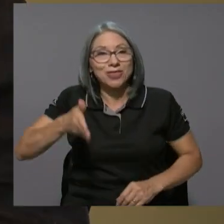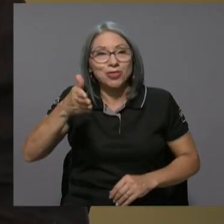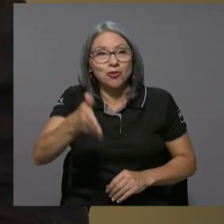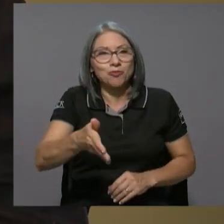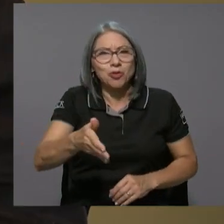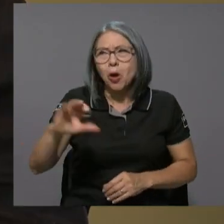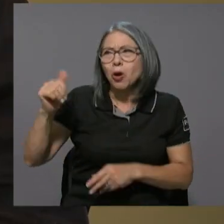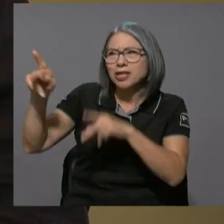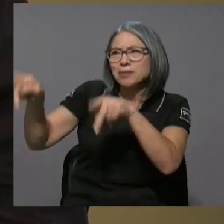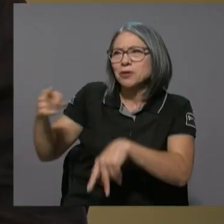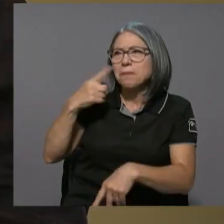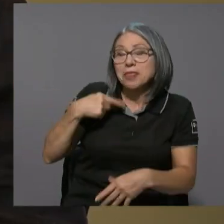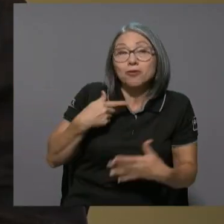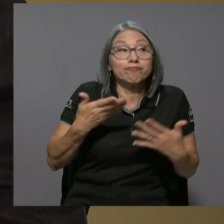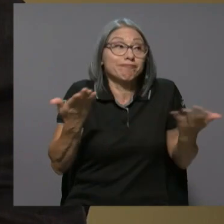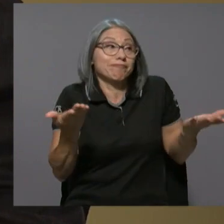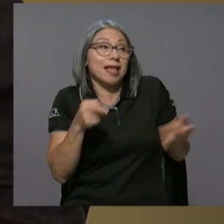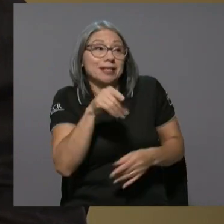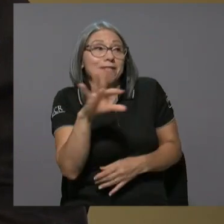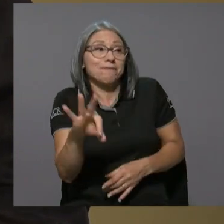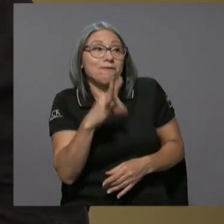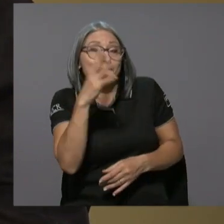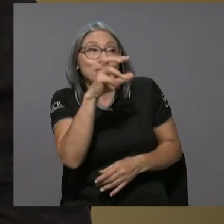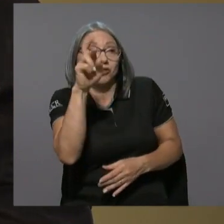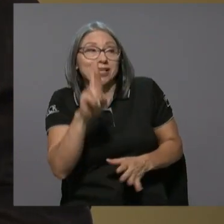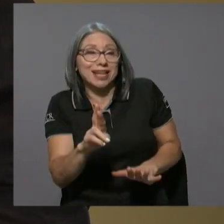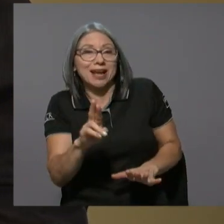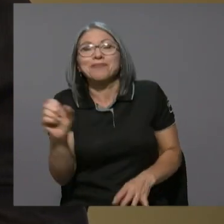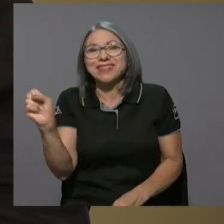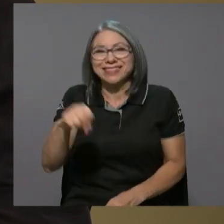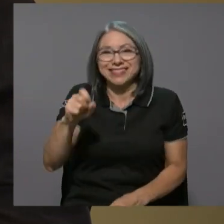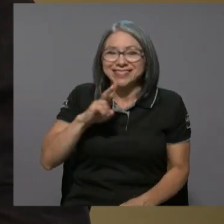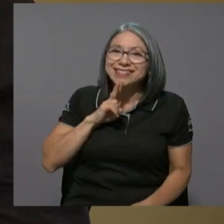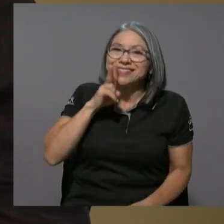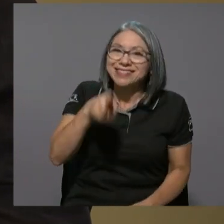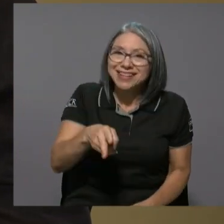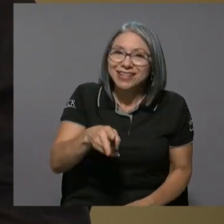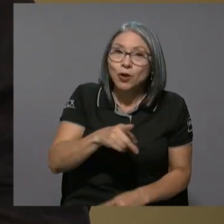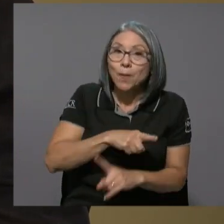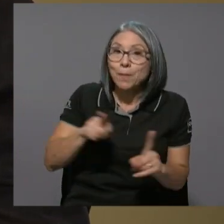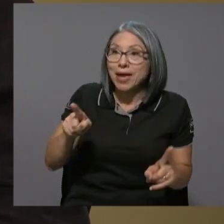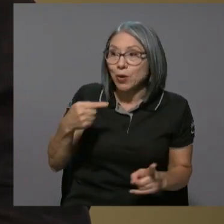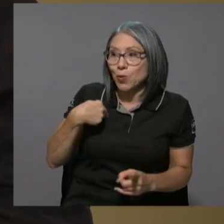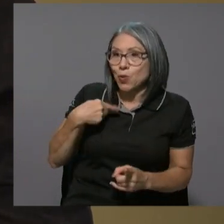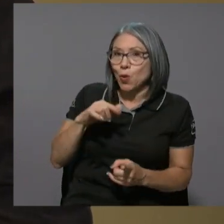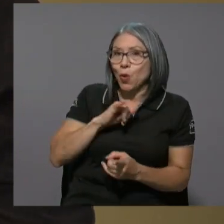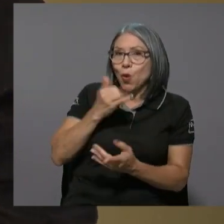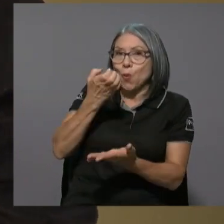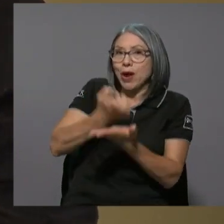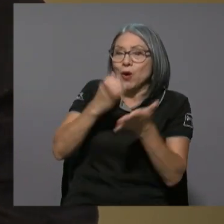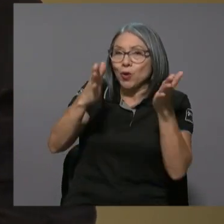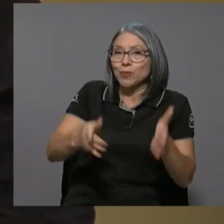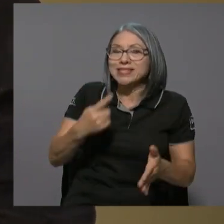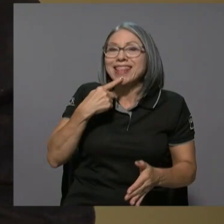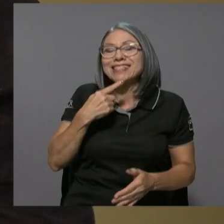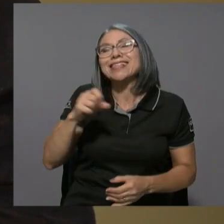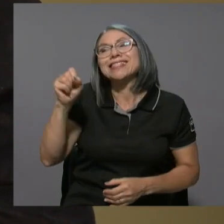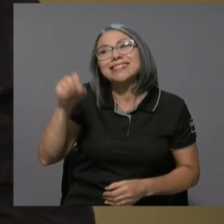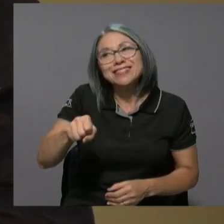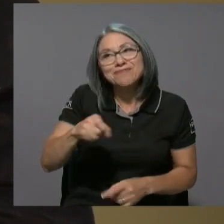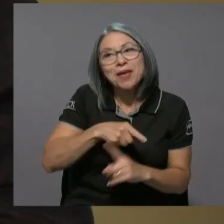estilo de hacer las cosas de Costa Rica. Bueno, sí, es cierto, pero como economista uno diría, sí, pero eso tiene un costo de oportunidad. O